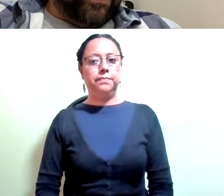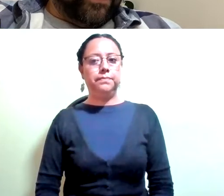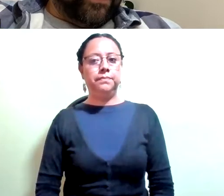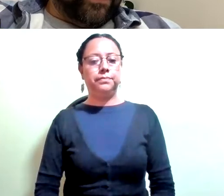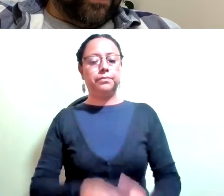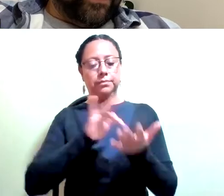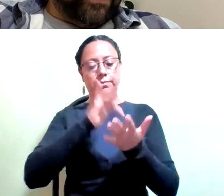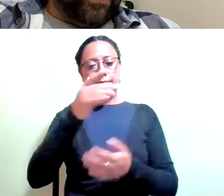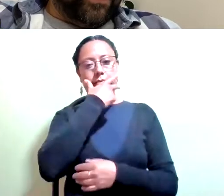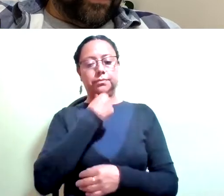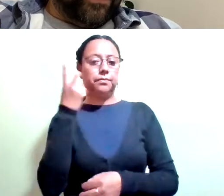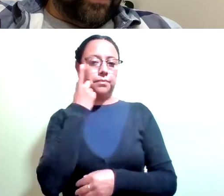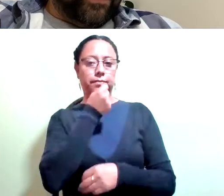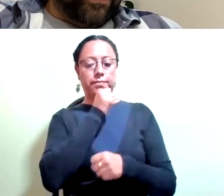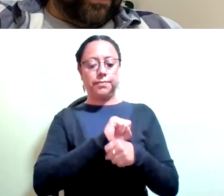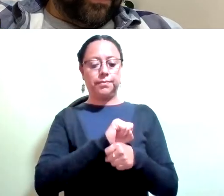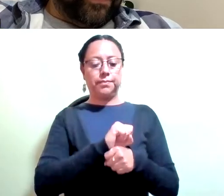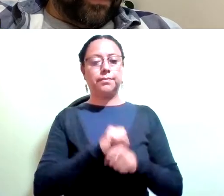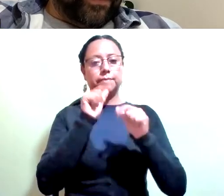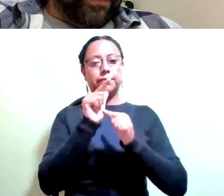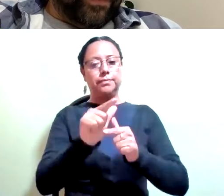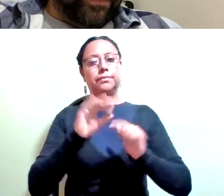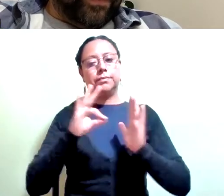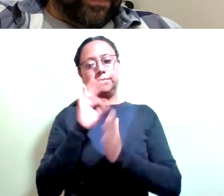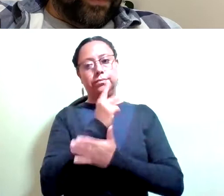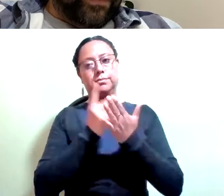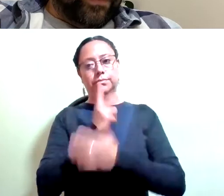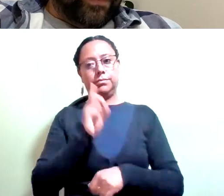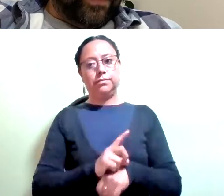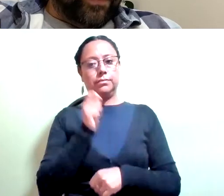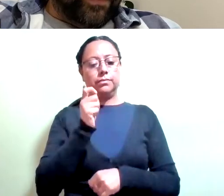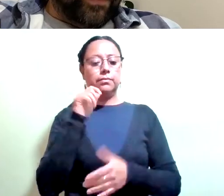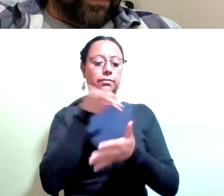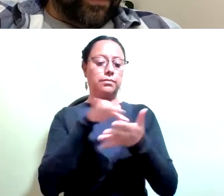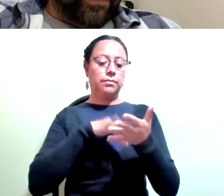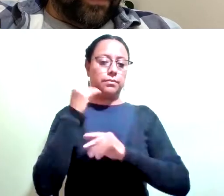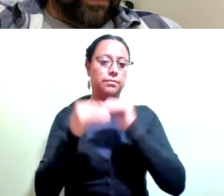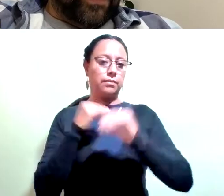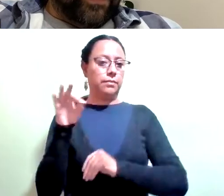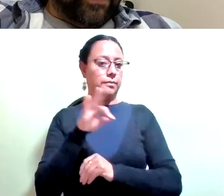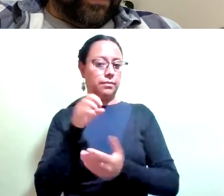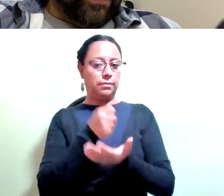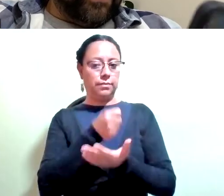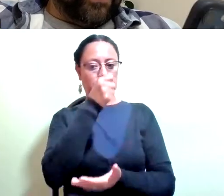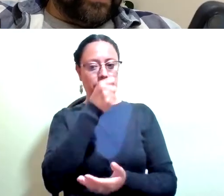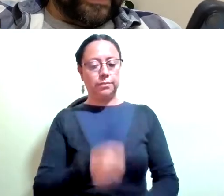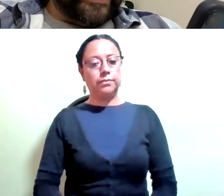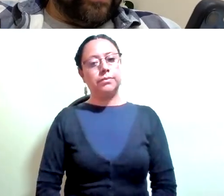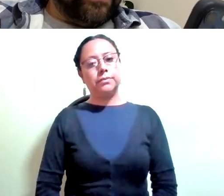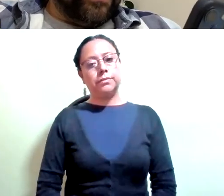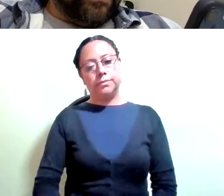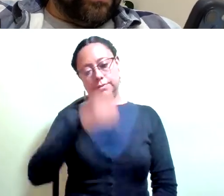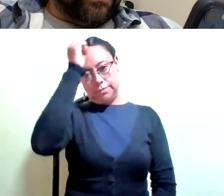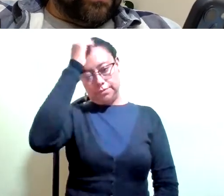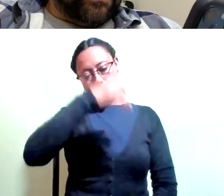Gracias, diputado secretario. El siguiente punto del orden del día es la lectura, discusión y, en su caso, aprobación de la opinión